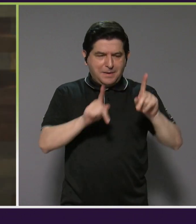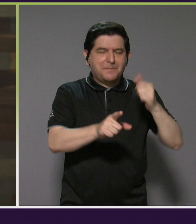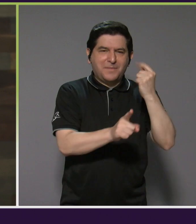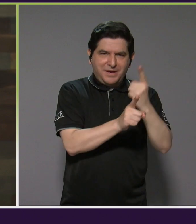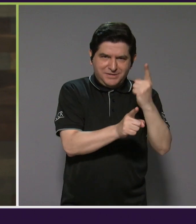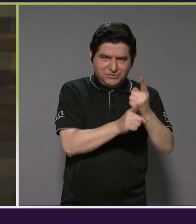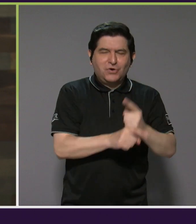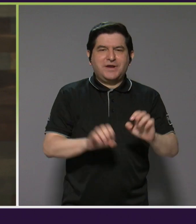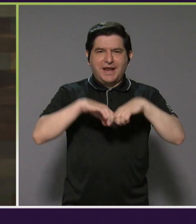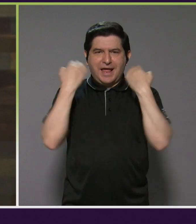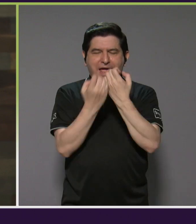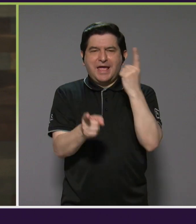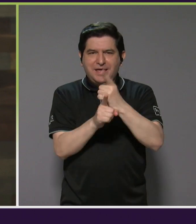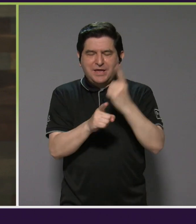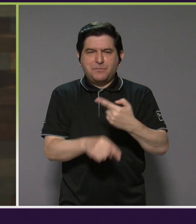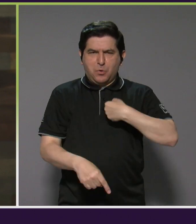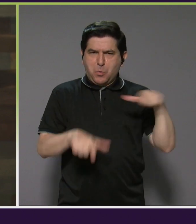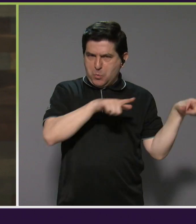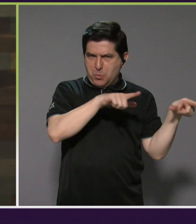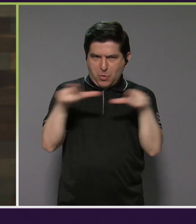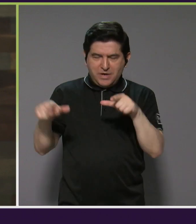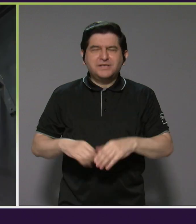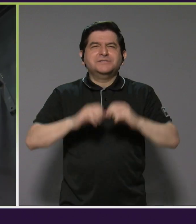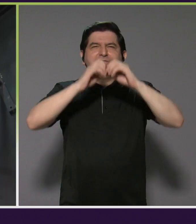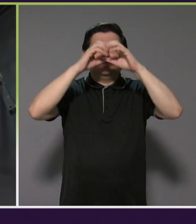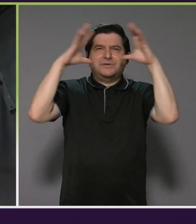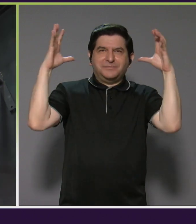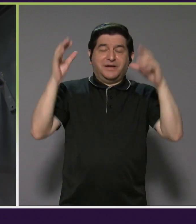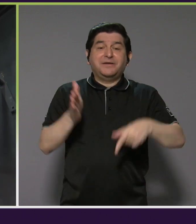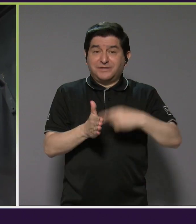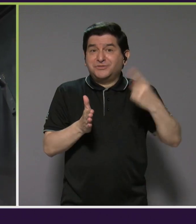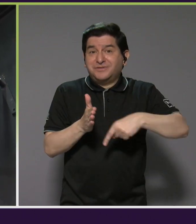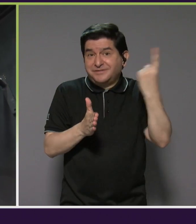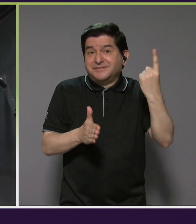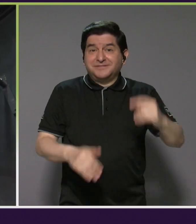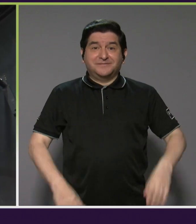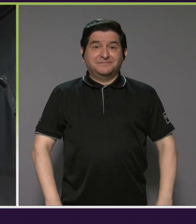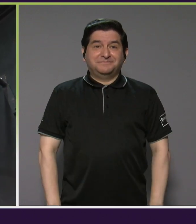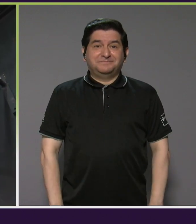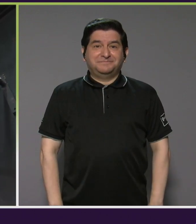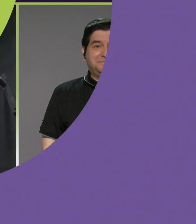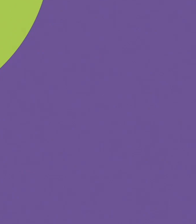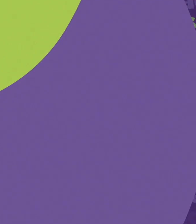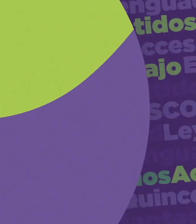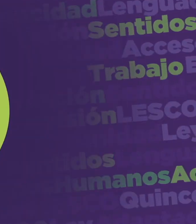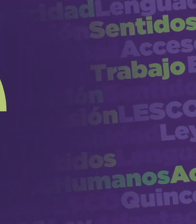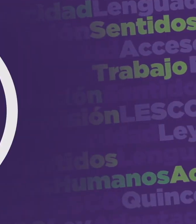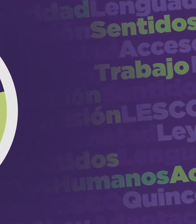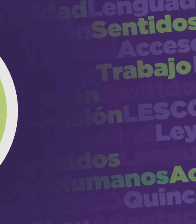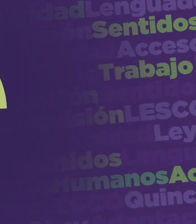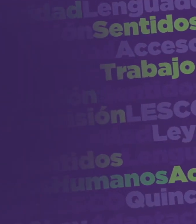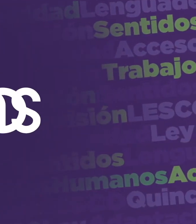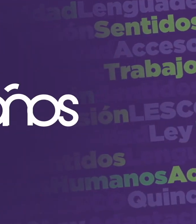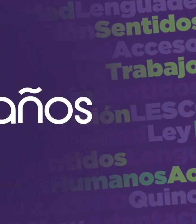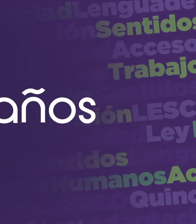el equipo correcto, la disposición y la imaginación muchas veces.